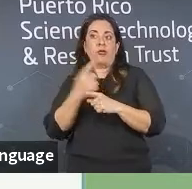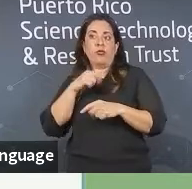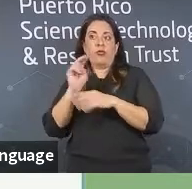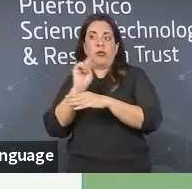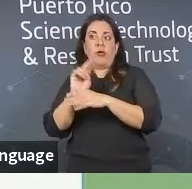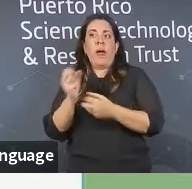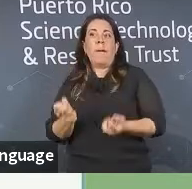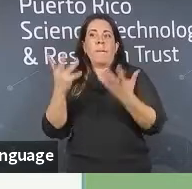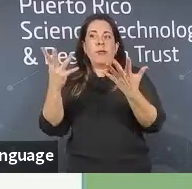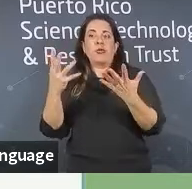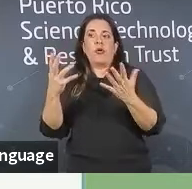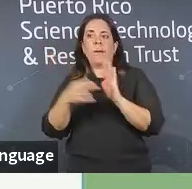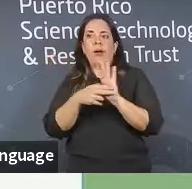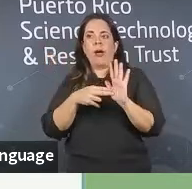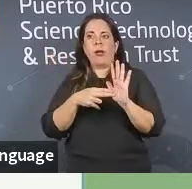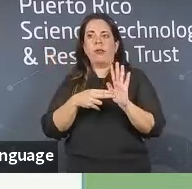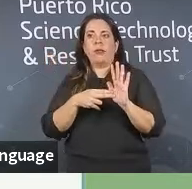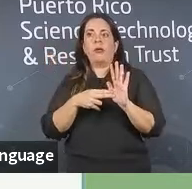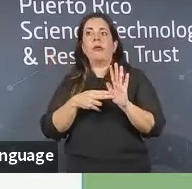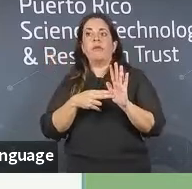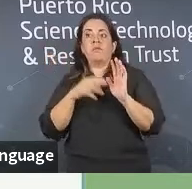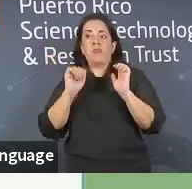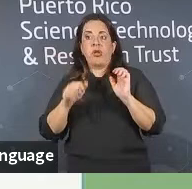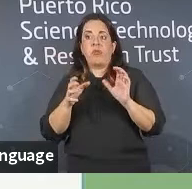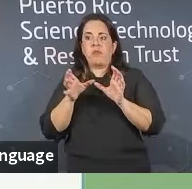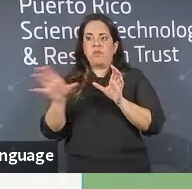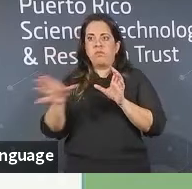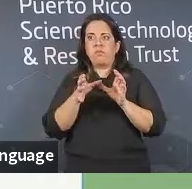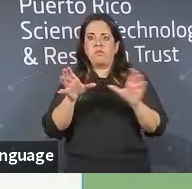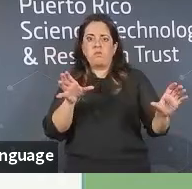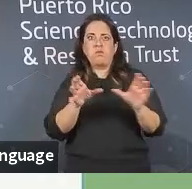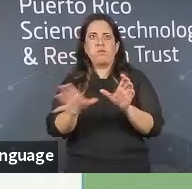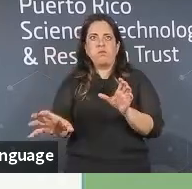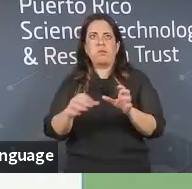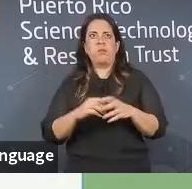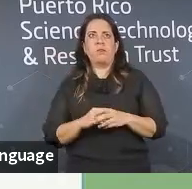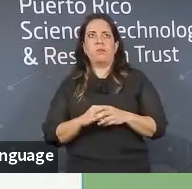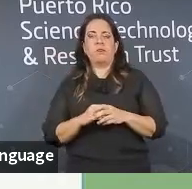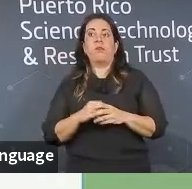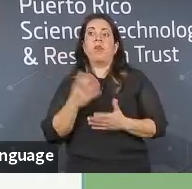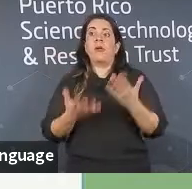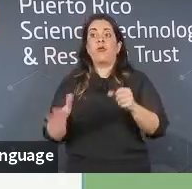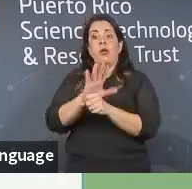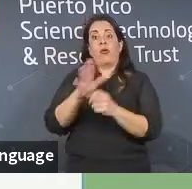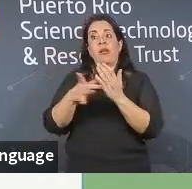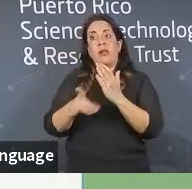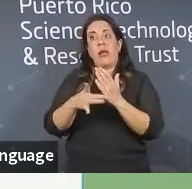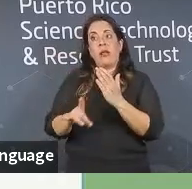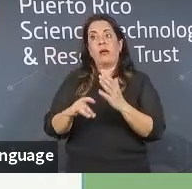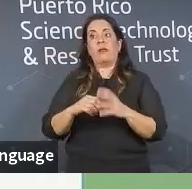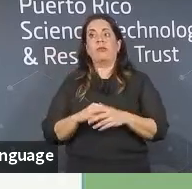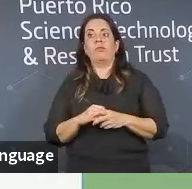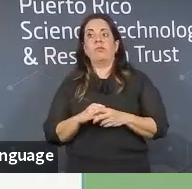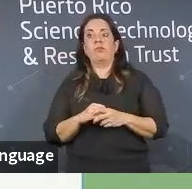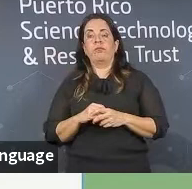muchos productos en el mercado. Entonces, podemos catalogar los productos principalmente entre aceitoso, oleoso, pues